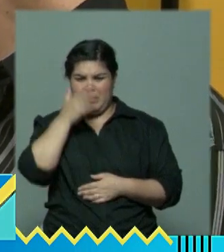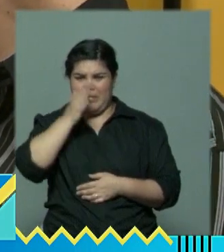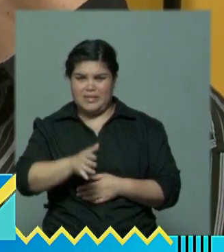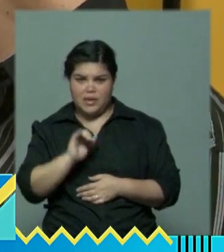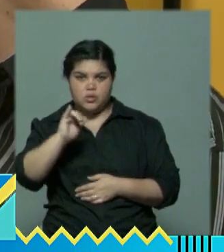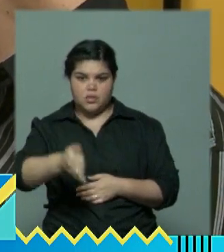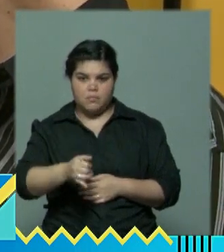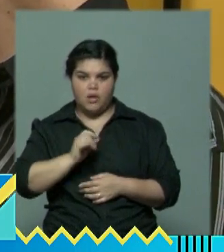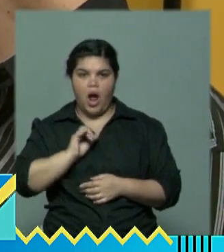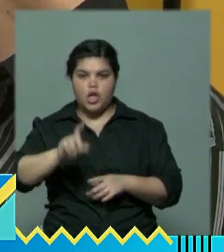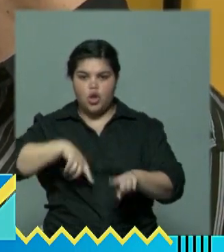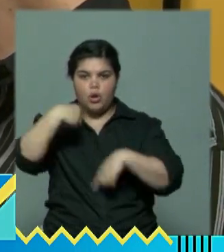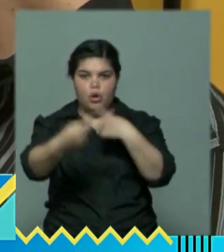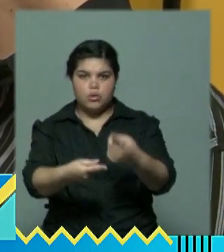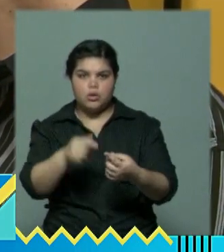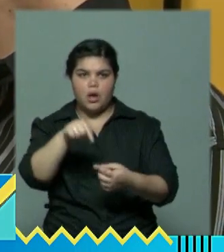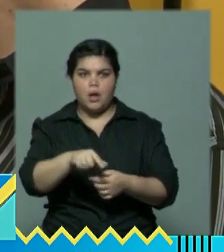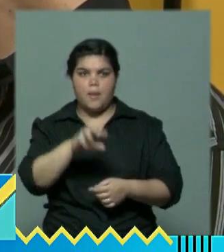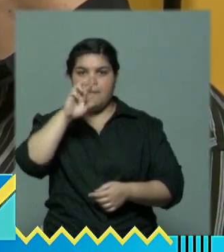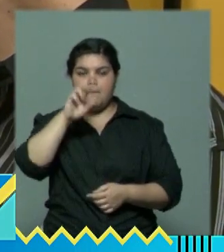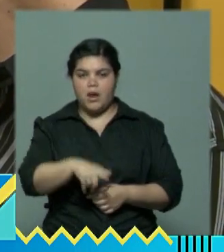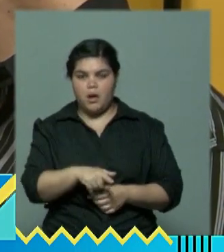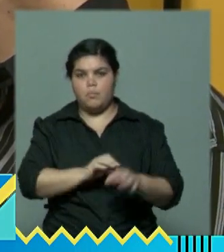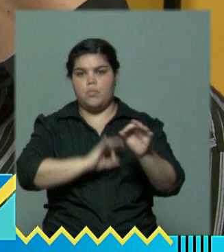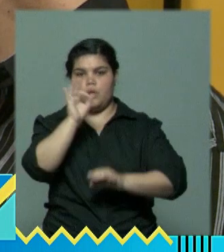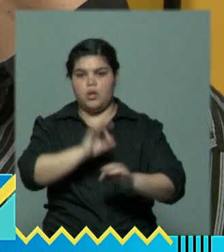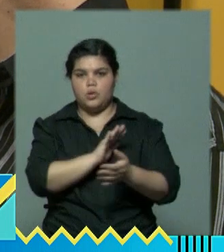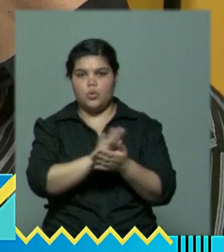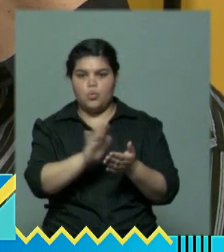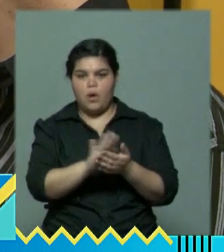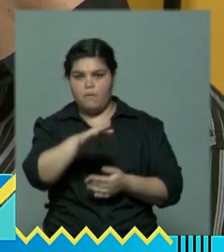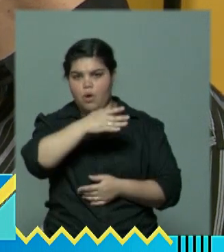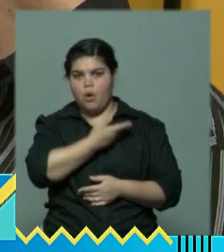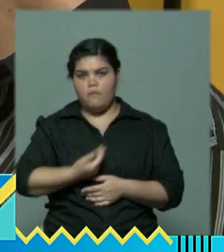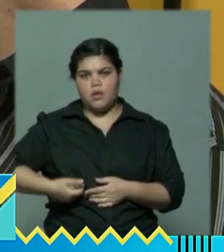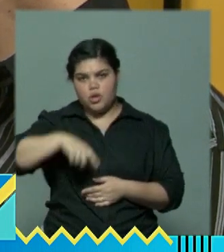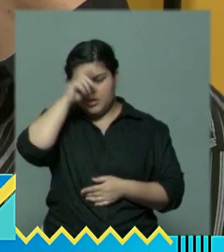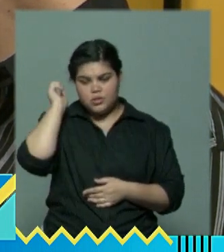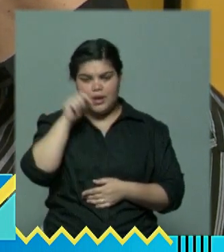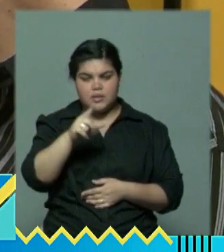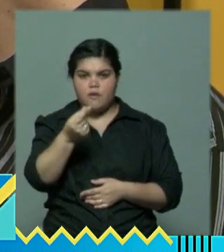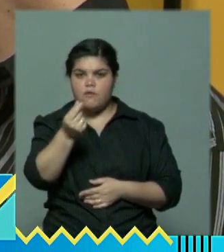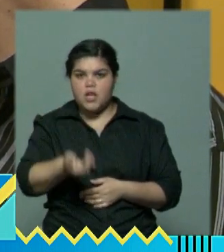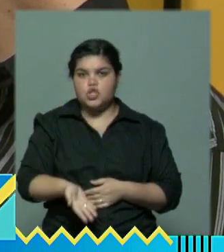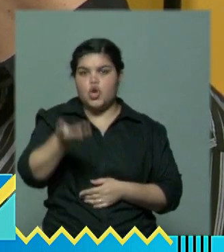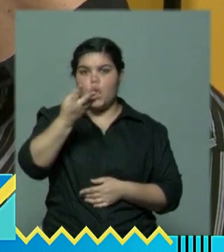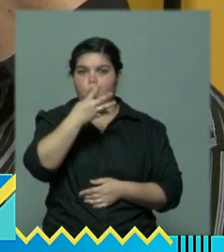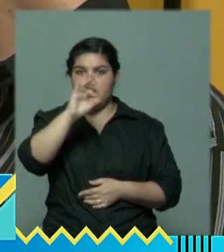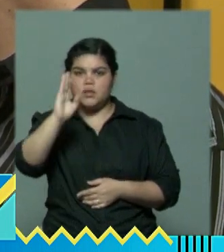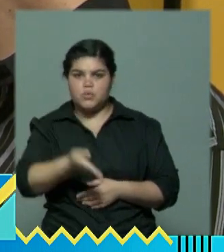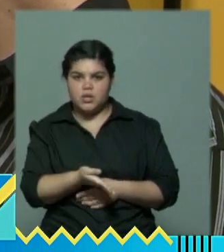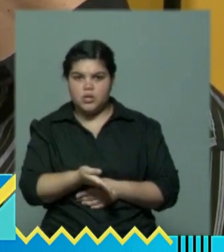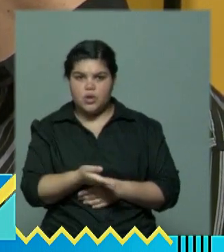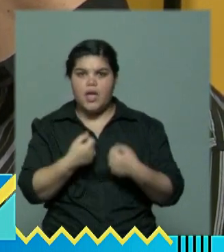siguiente, con las políticas del nuevo gobierno nacional, esa inflación fue casi del 40%, y